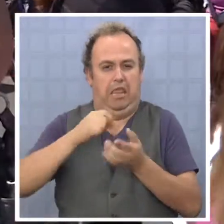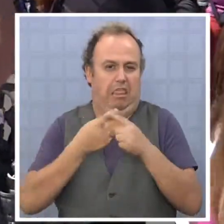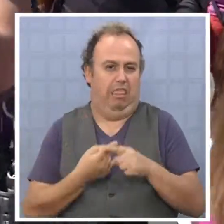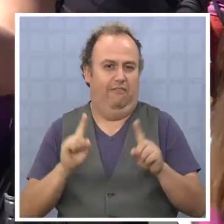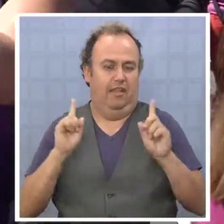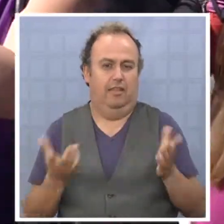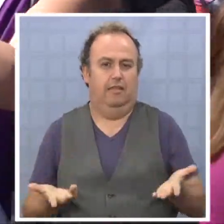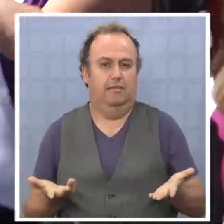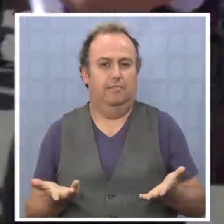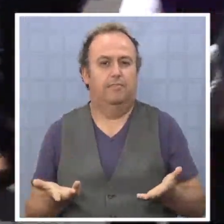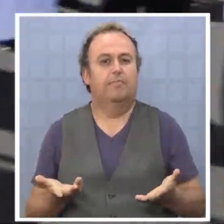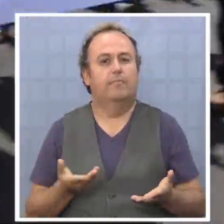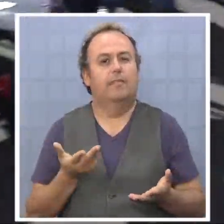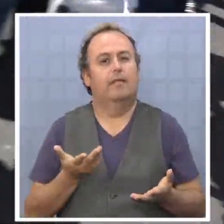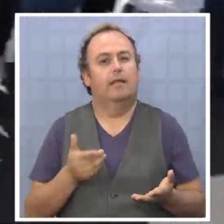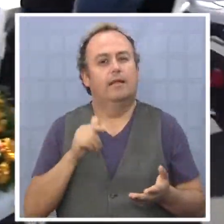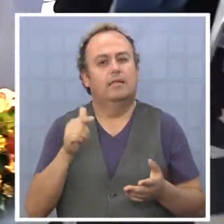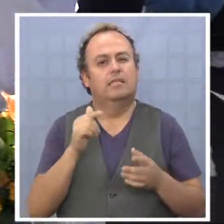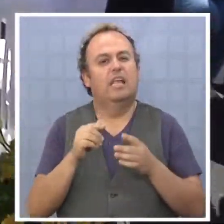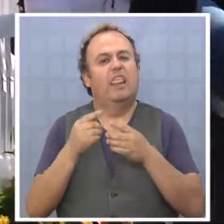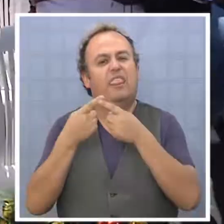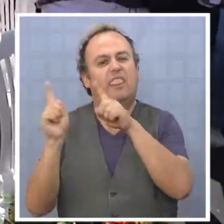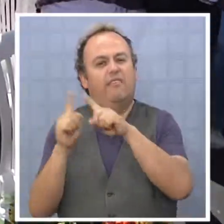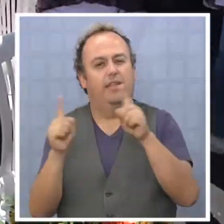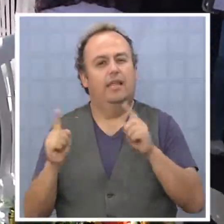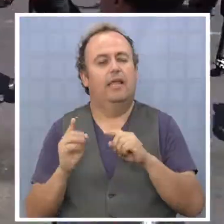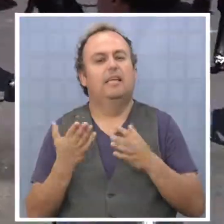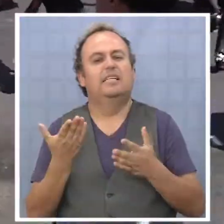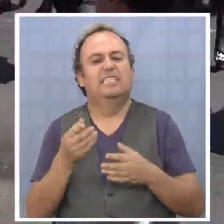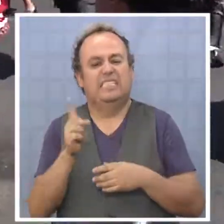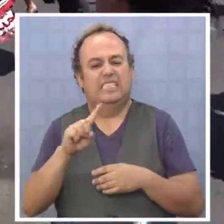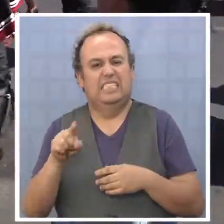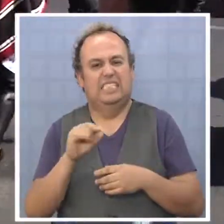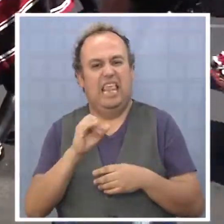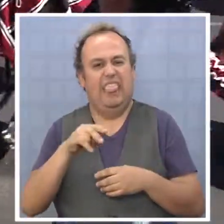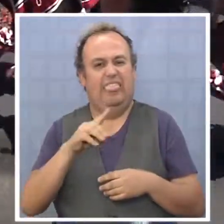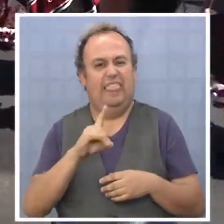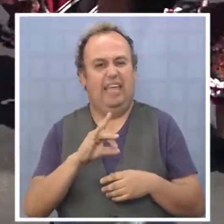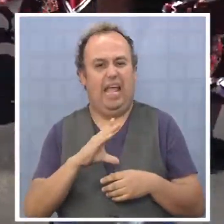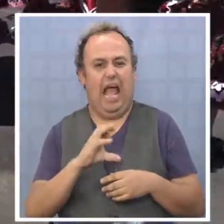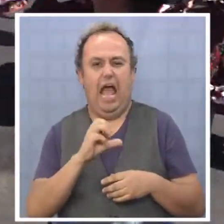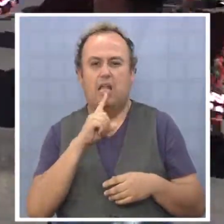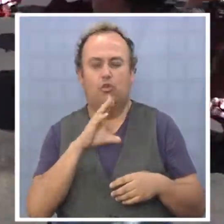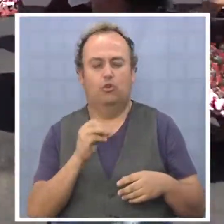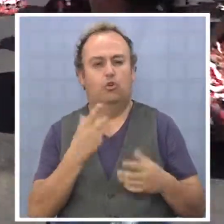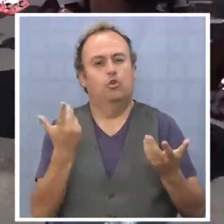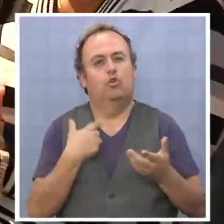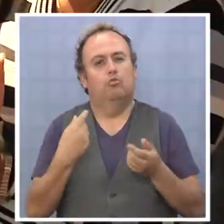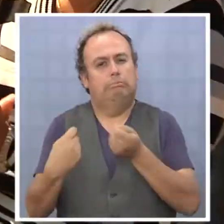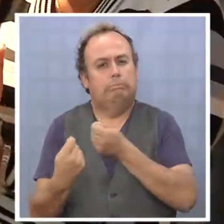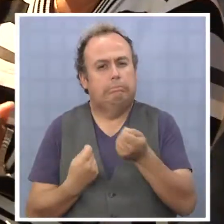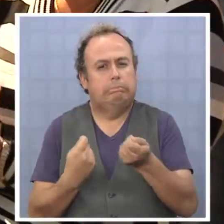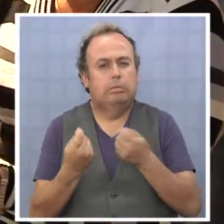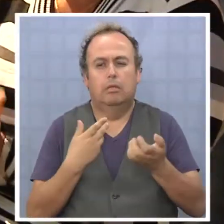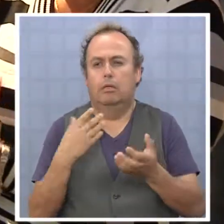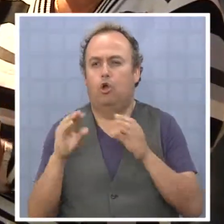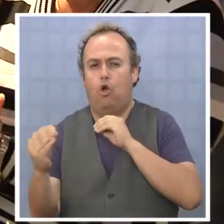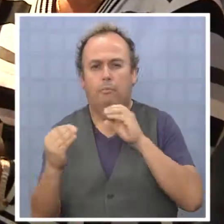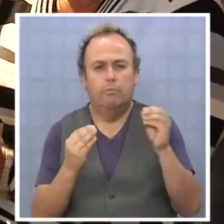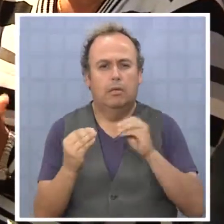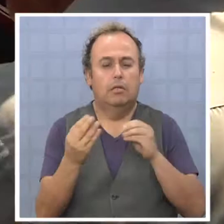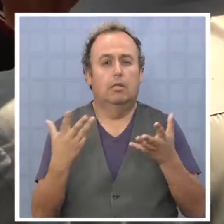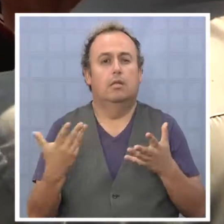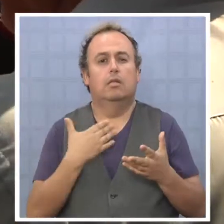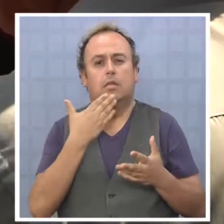distinto. Dirigentes sindicales de distintos sectores recalcaron la intención de unidad frente a temas como las negociaciones e